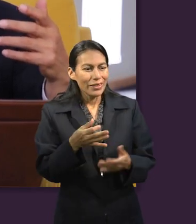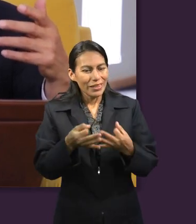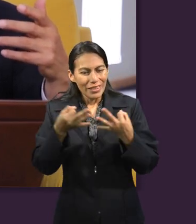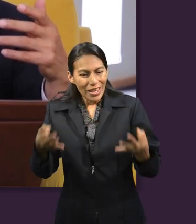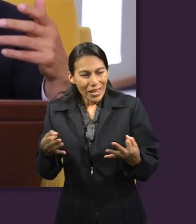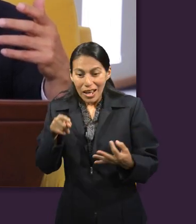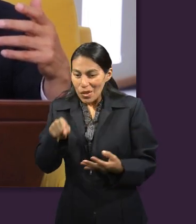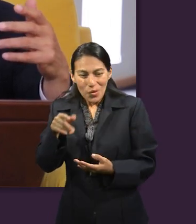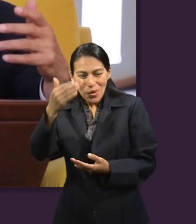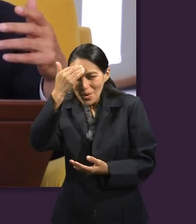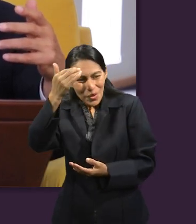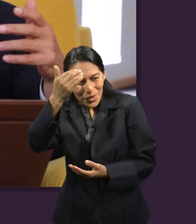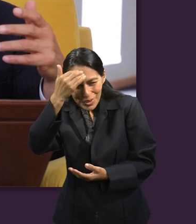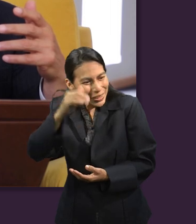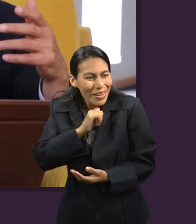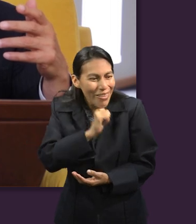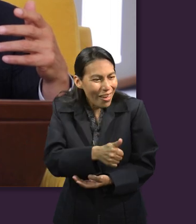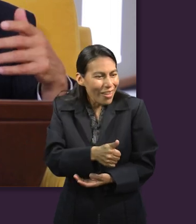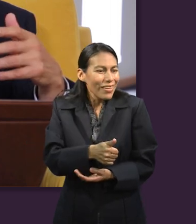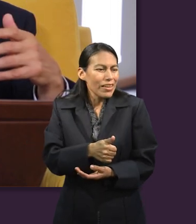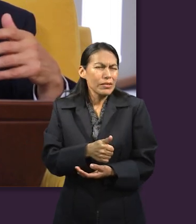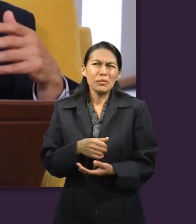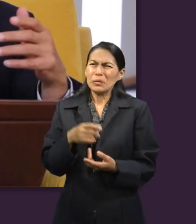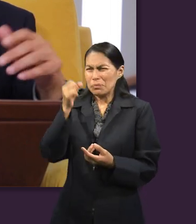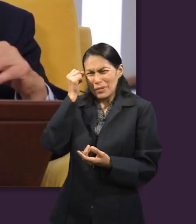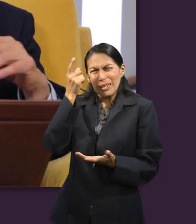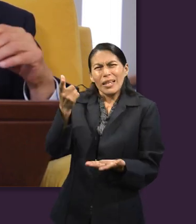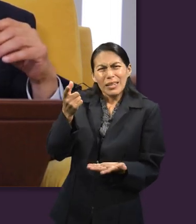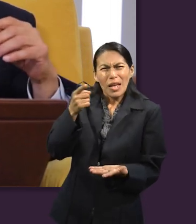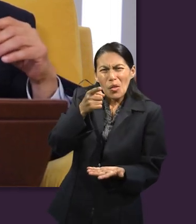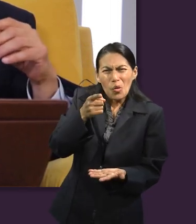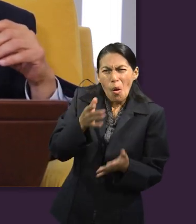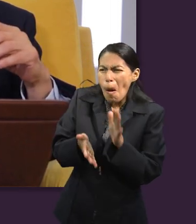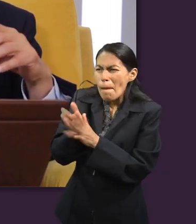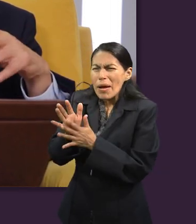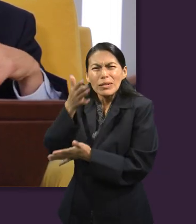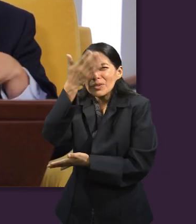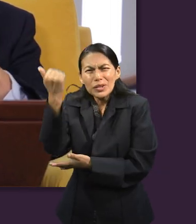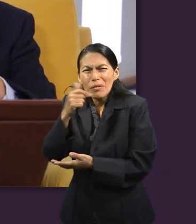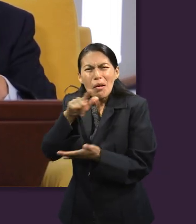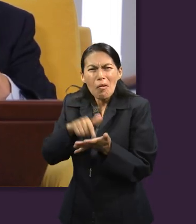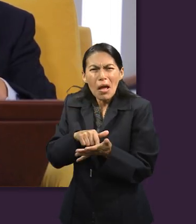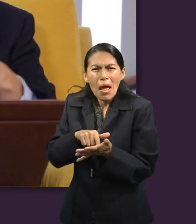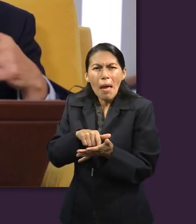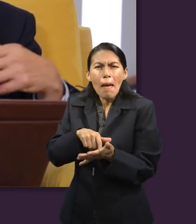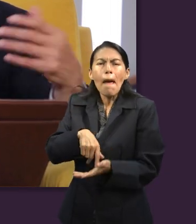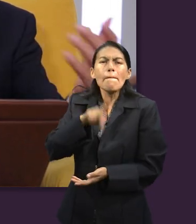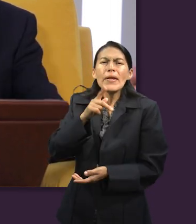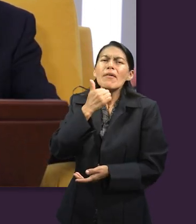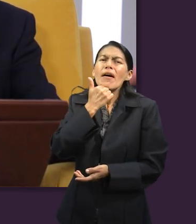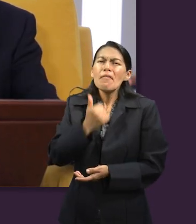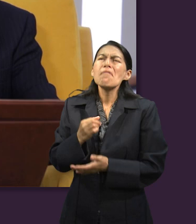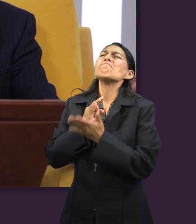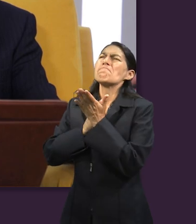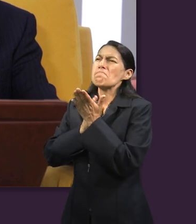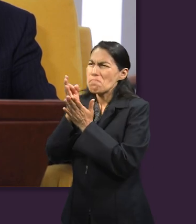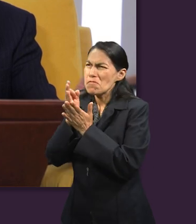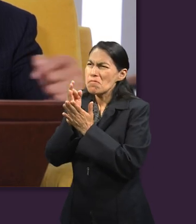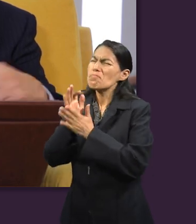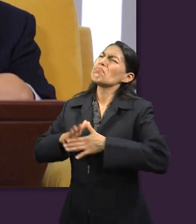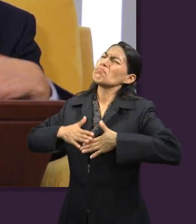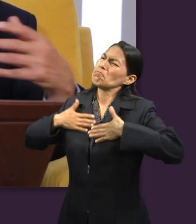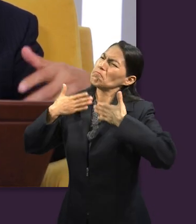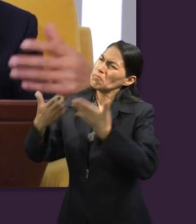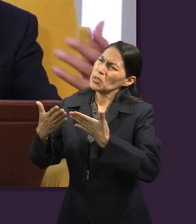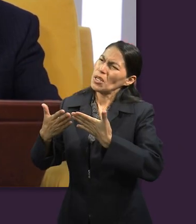abraham vete a una tierra que no conoces imagínate no sabes a dónde vas pero abraham sale sin saber a dónde iba con la confianza